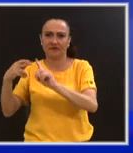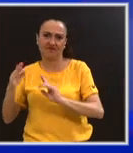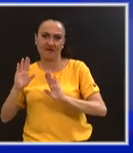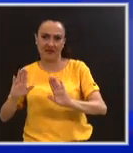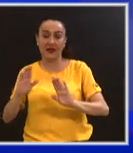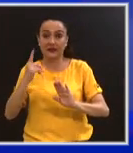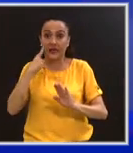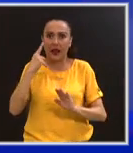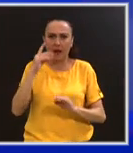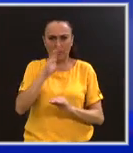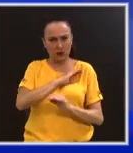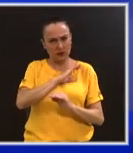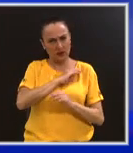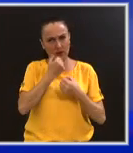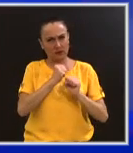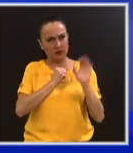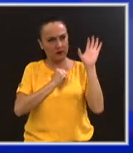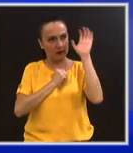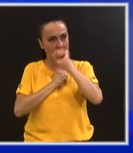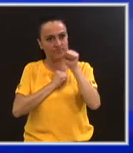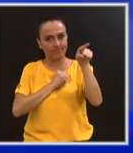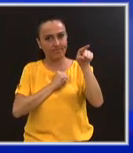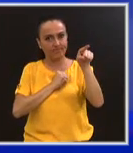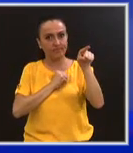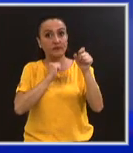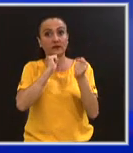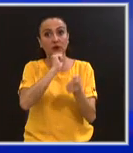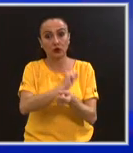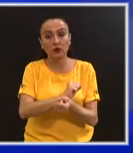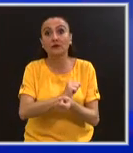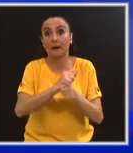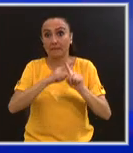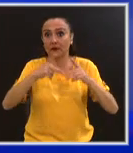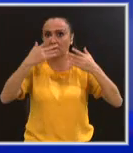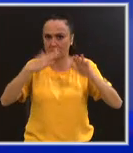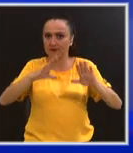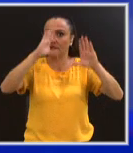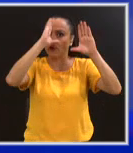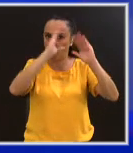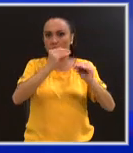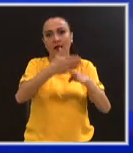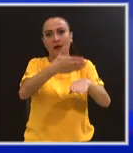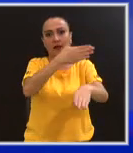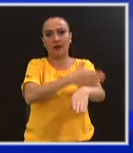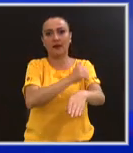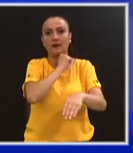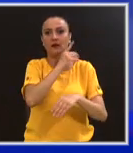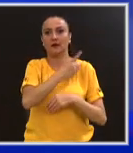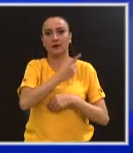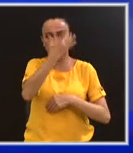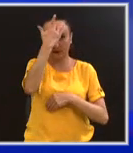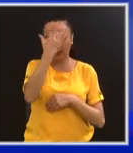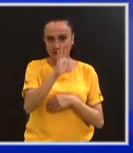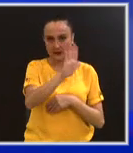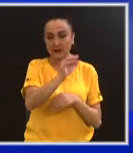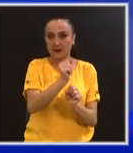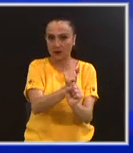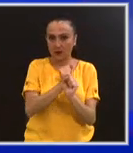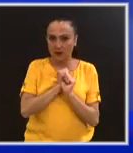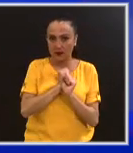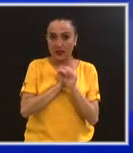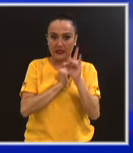Josefina quien precisamente hace la detención evidentemente ya había información ante la dirección de inteligencia Y seguridad